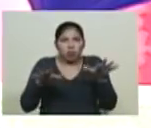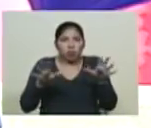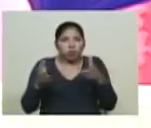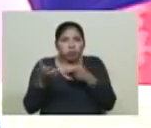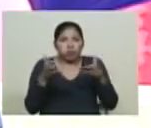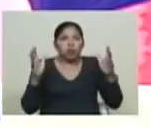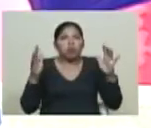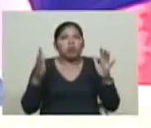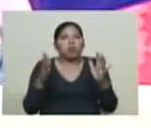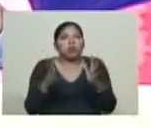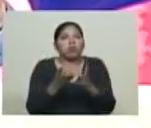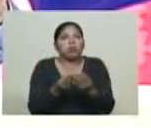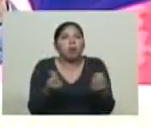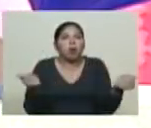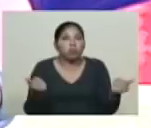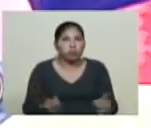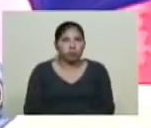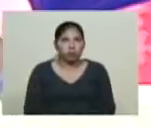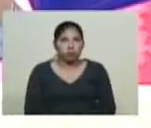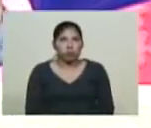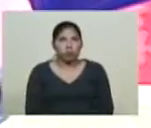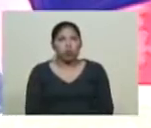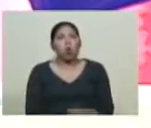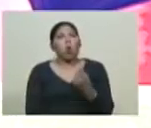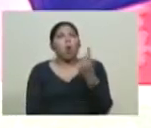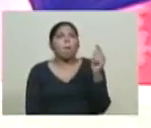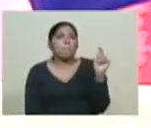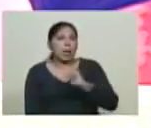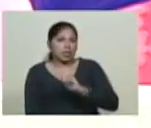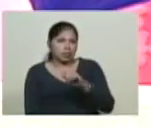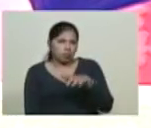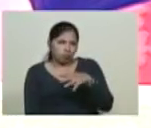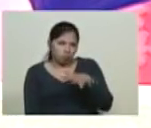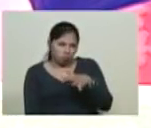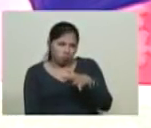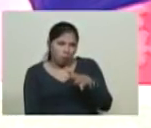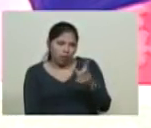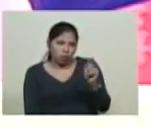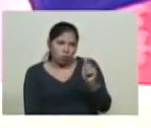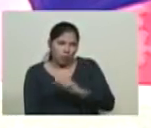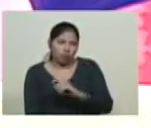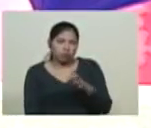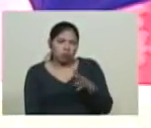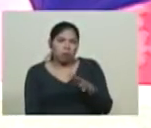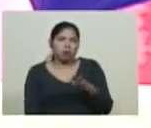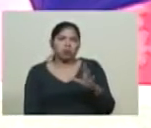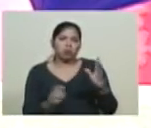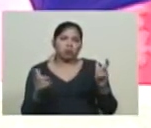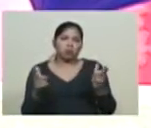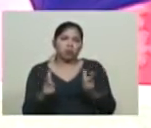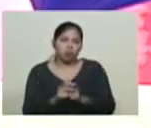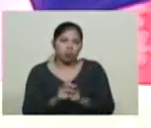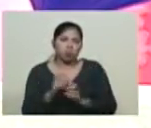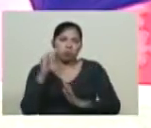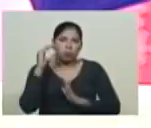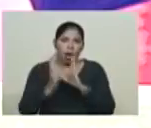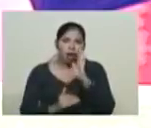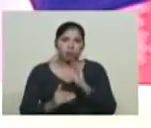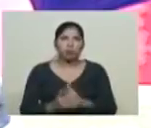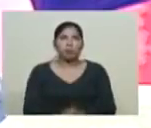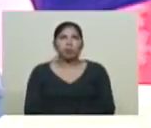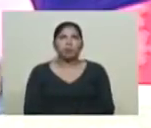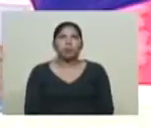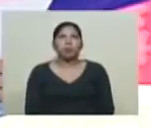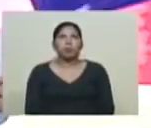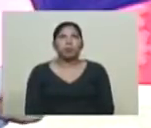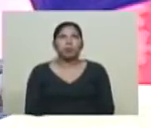importante aspiramos en un tiempo de un mes bajar el número de casos de manera importante en nuestro país.